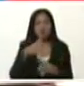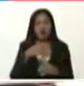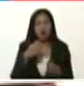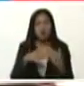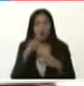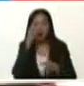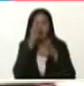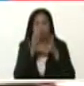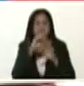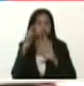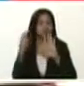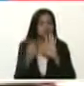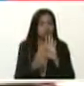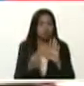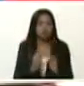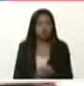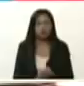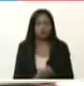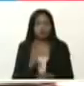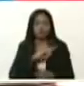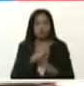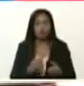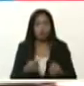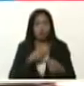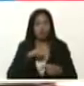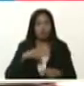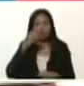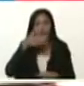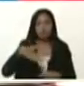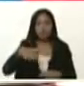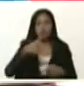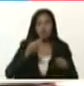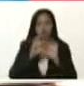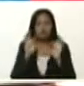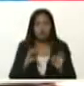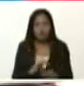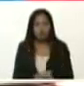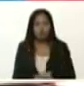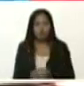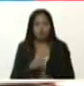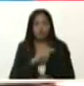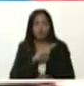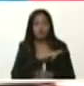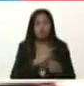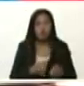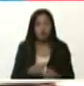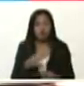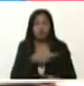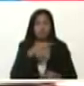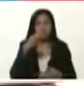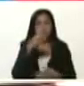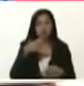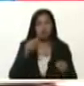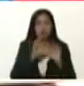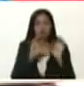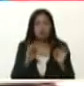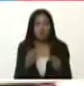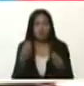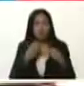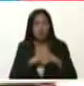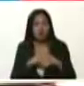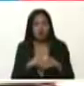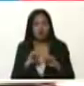fe absoluta en la fuerza de nuestro pueblo, en su poder espiritual, en su poder moral, en sus convicciones